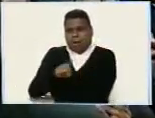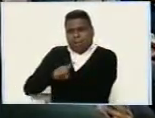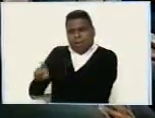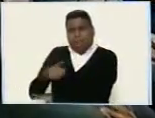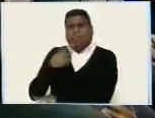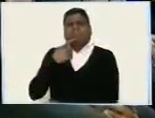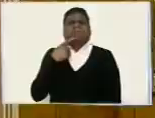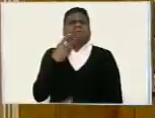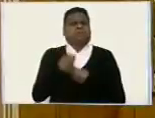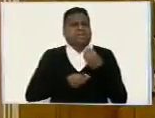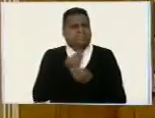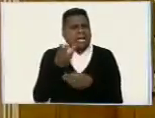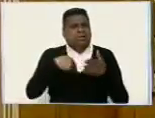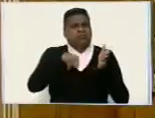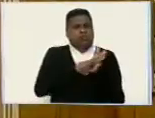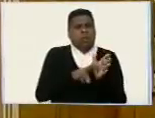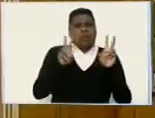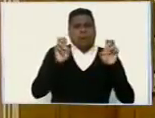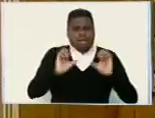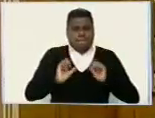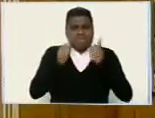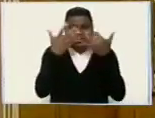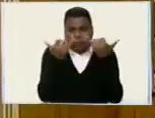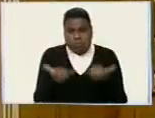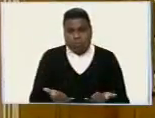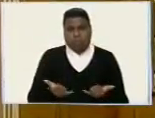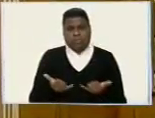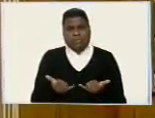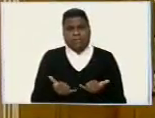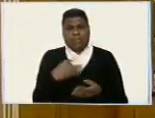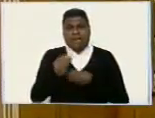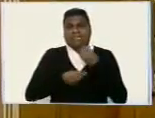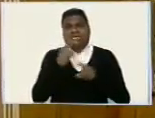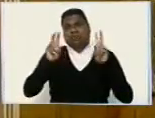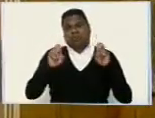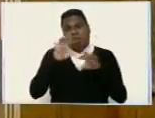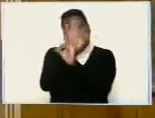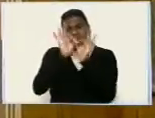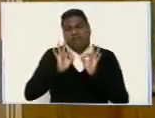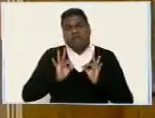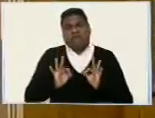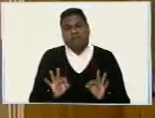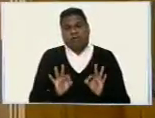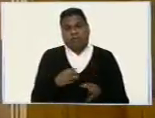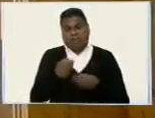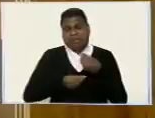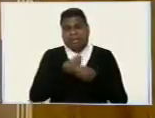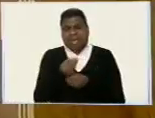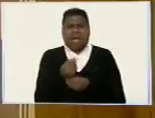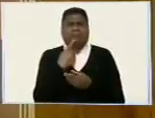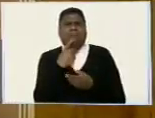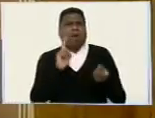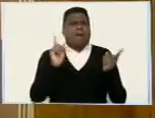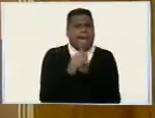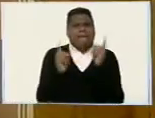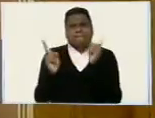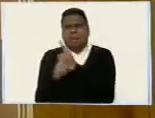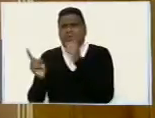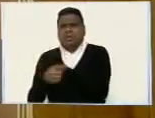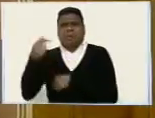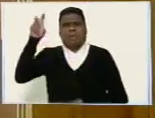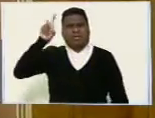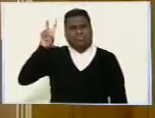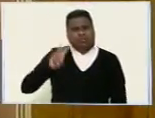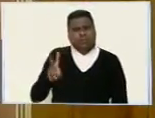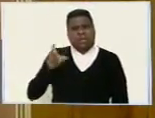de que esta renovación y este nuevo comienzo se dé, para crear una nueva dinámica que genere los cambios que Venezuela necesita